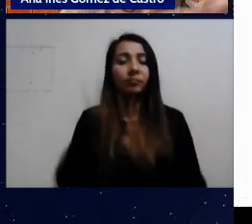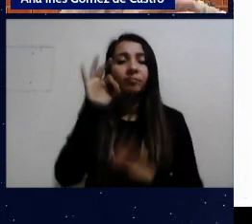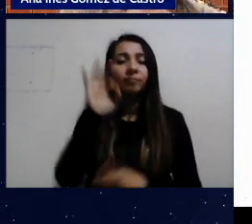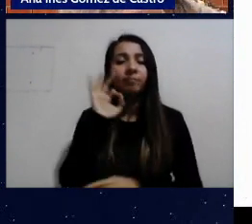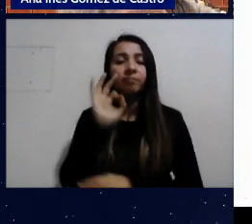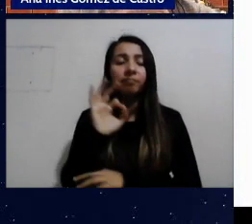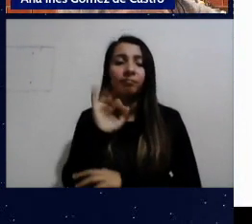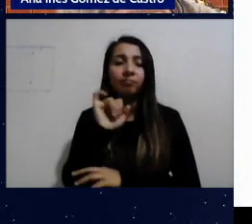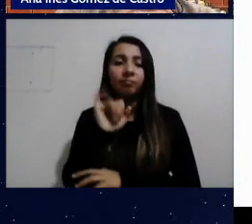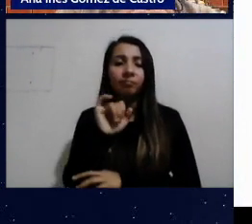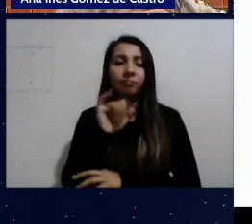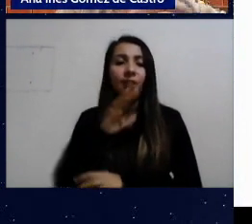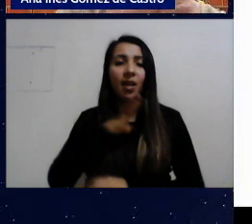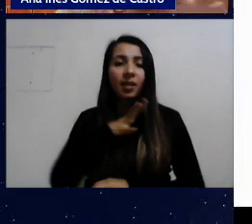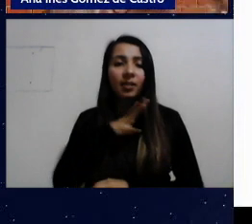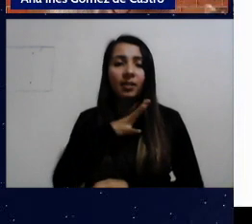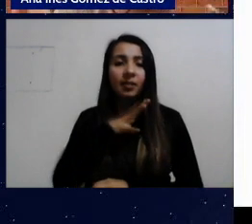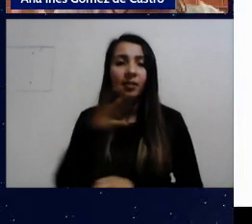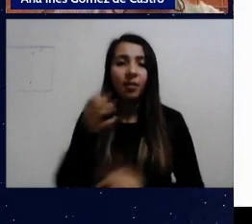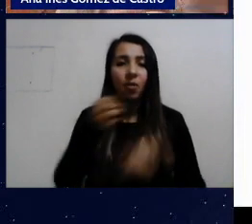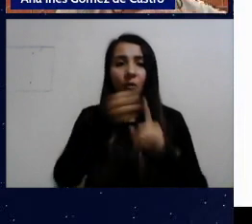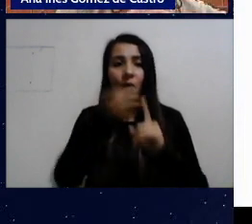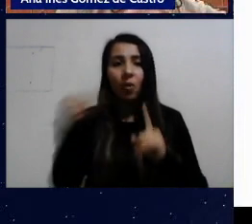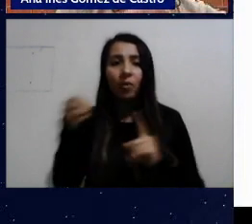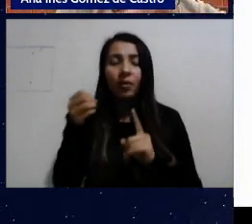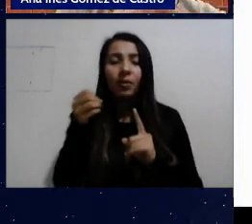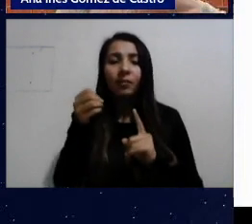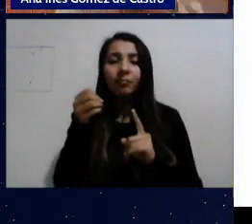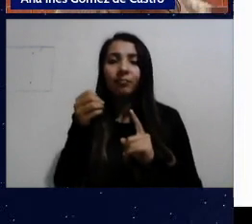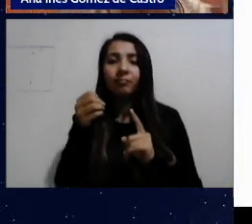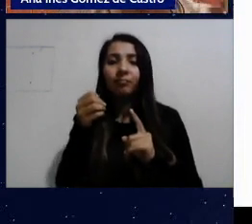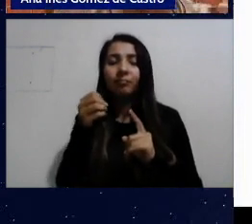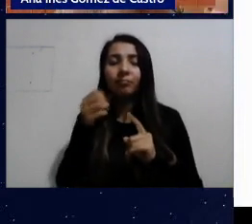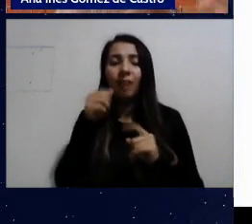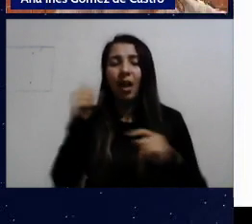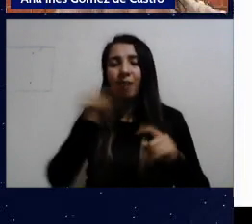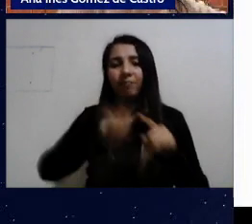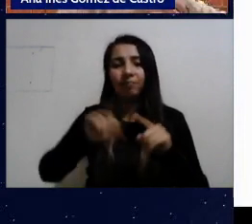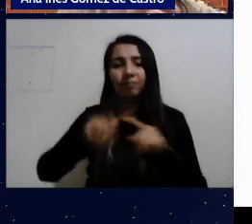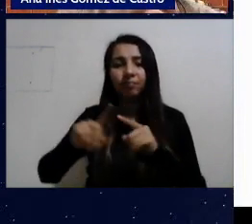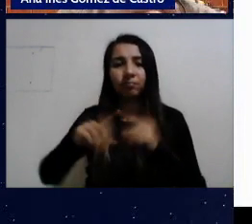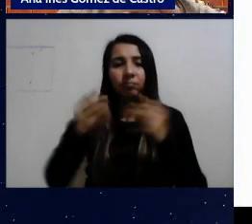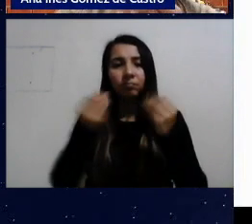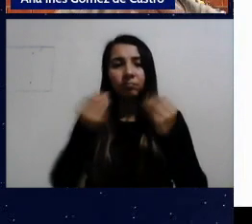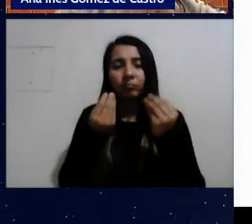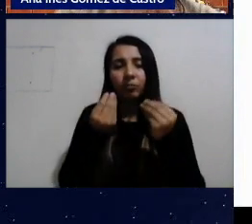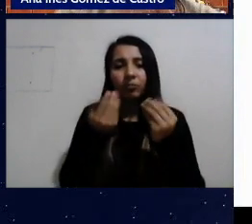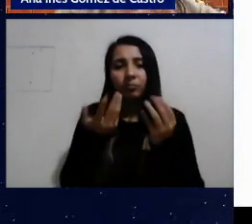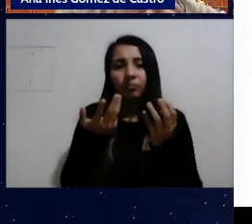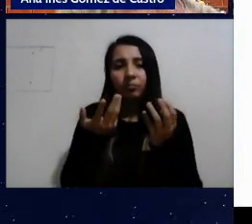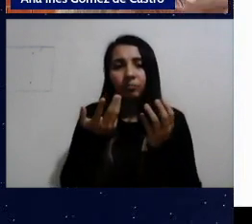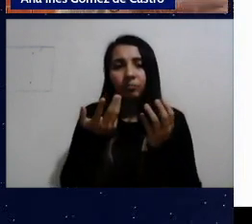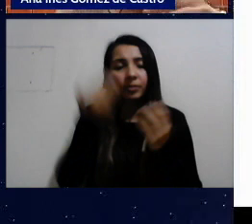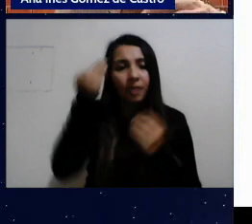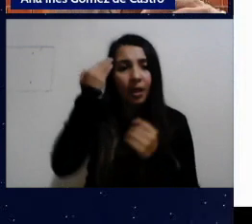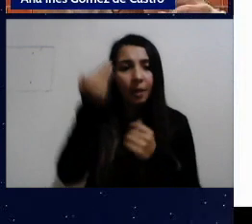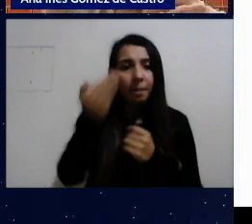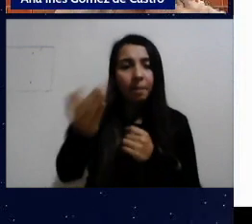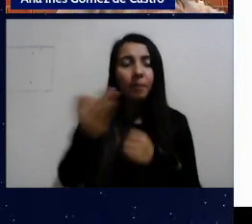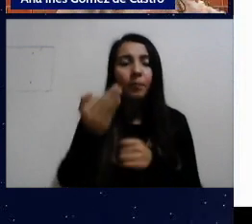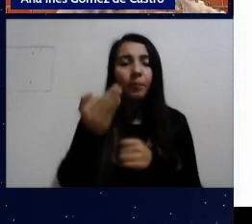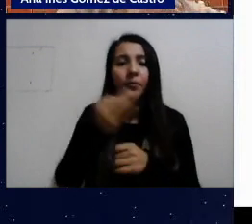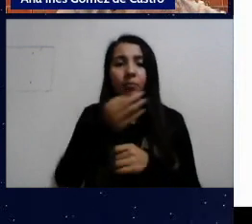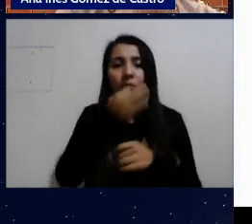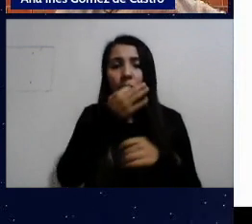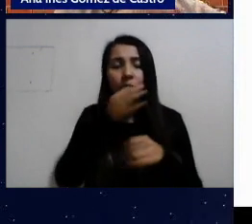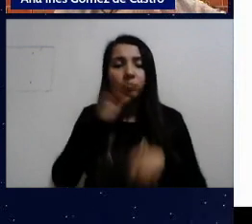que son del orden de los decenas de minutos, bueno, más tiempo, llegando a los cientos largos